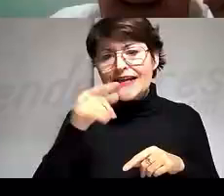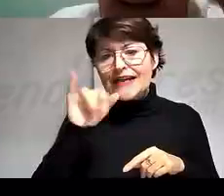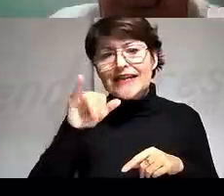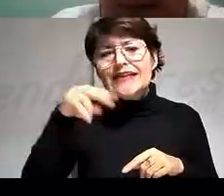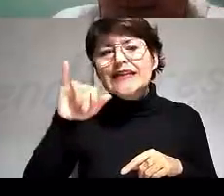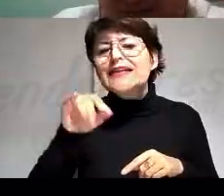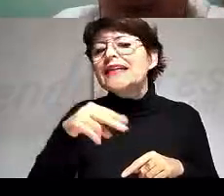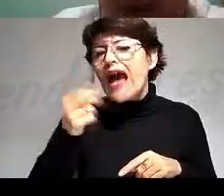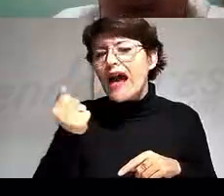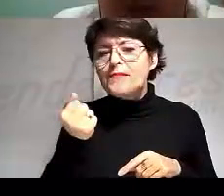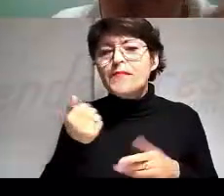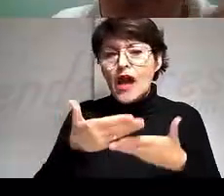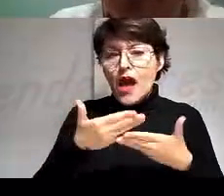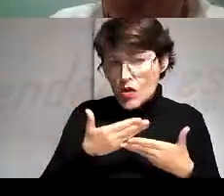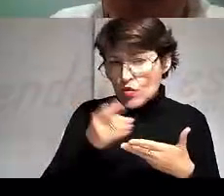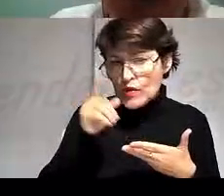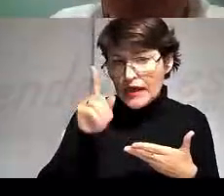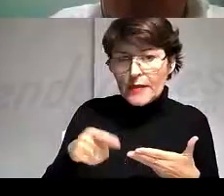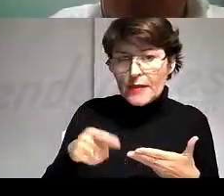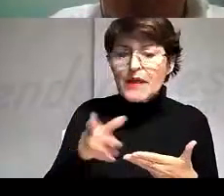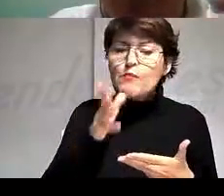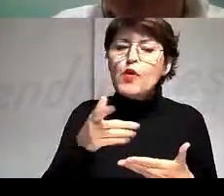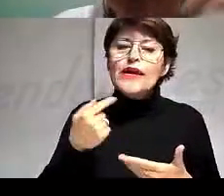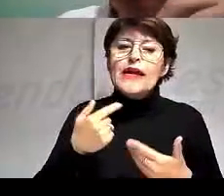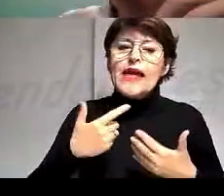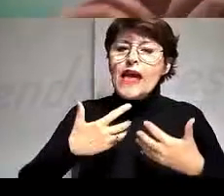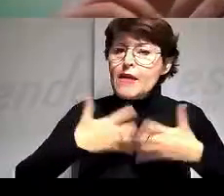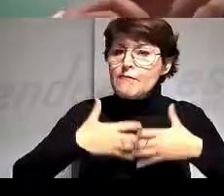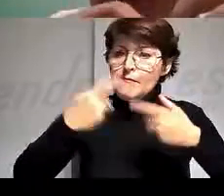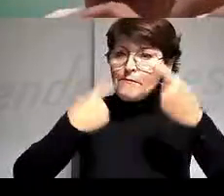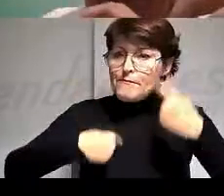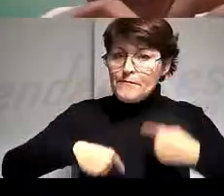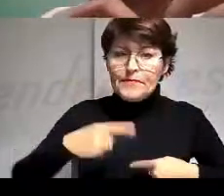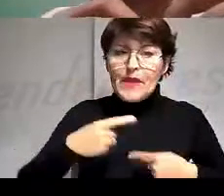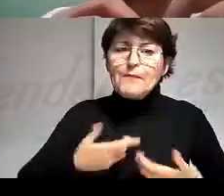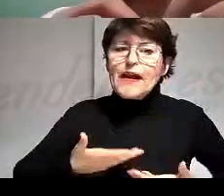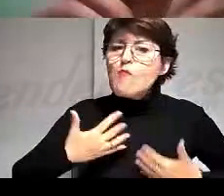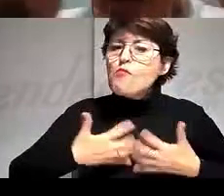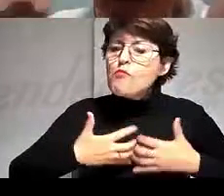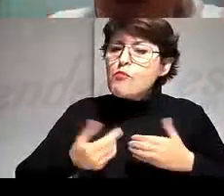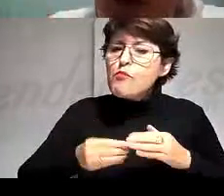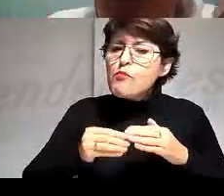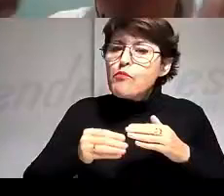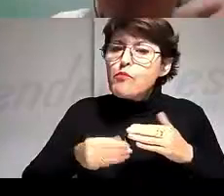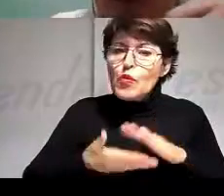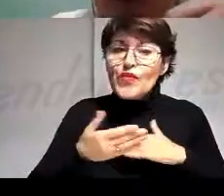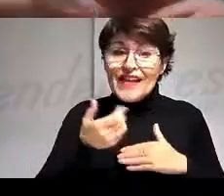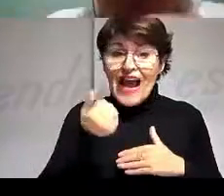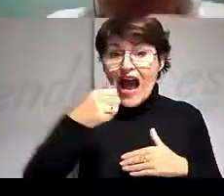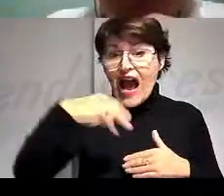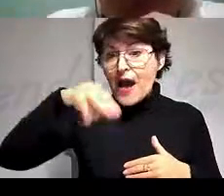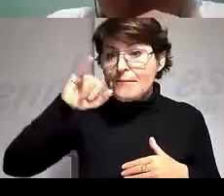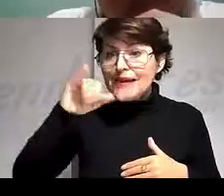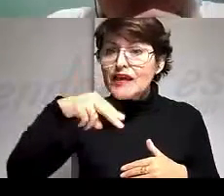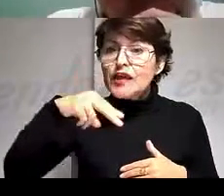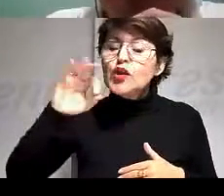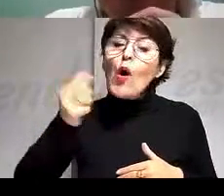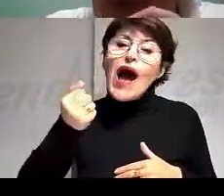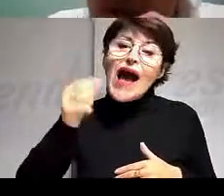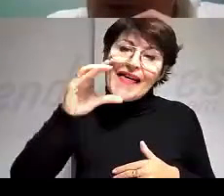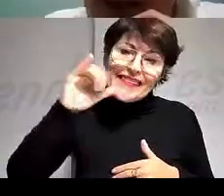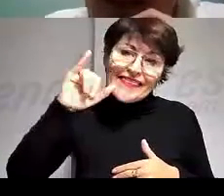arginina es importante a la hora de estimular el anabolismo proteico, es decir, de producir a partir de aminoácidos, producir nuevas